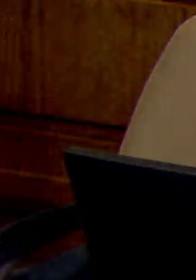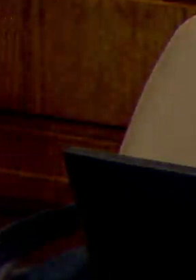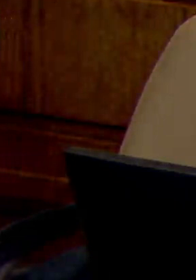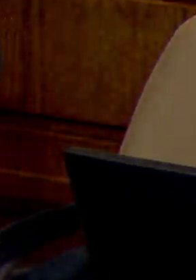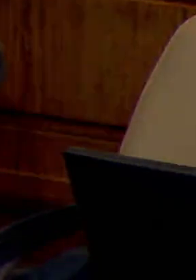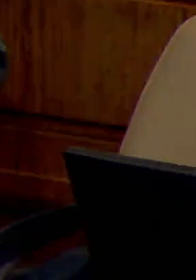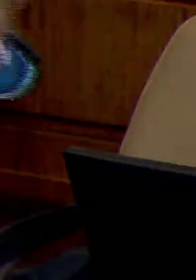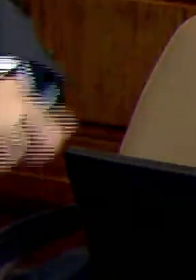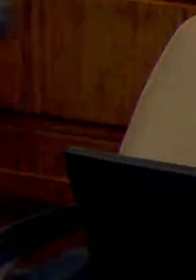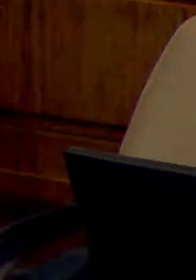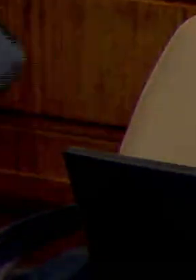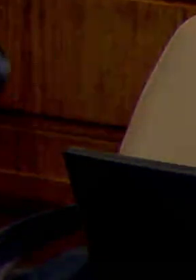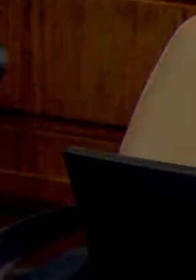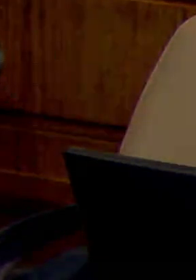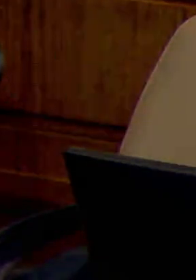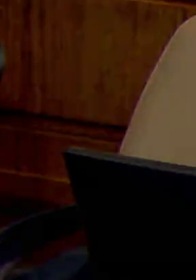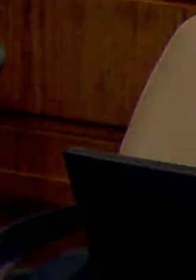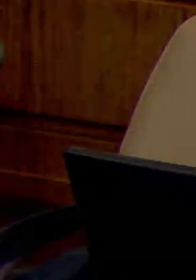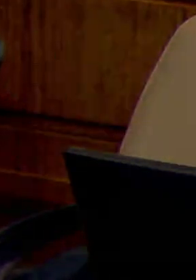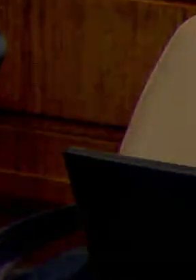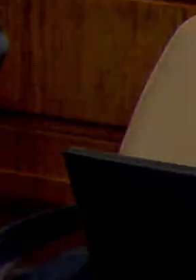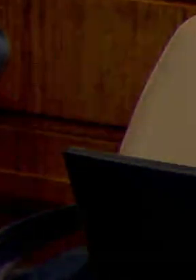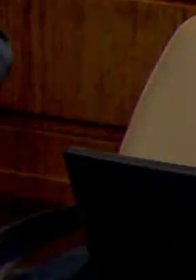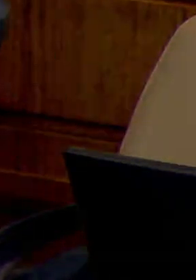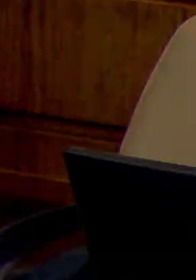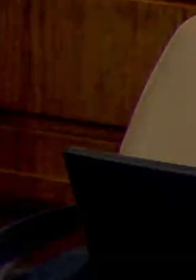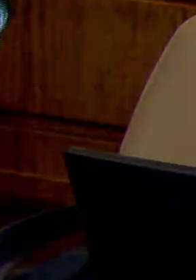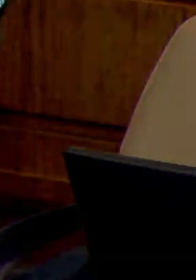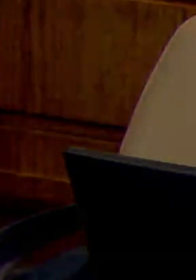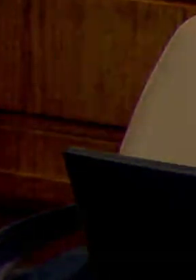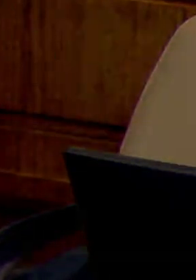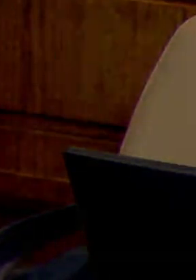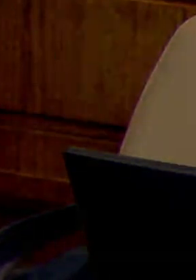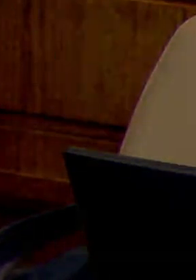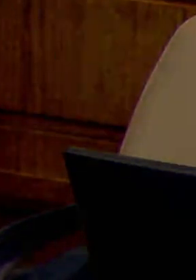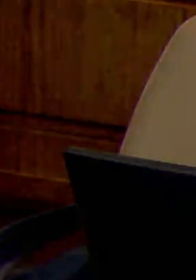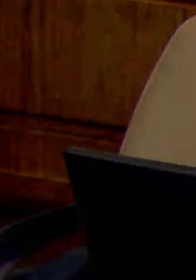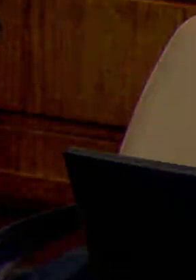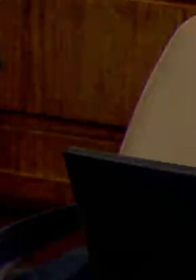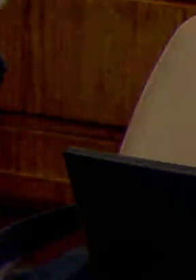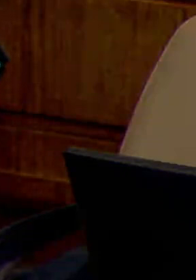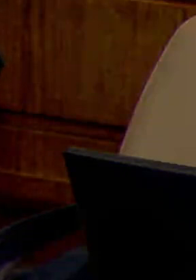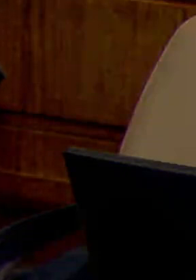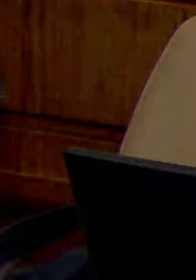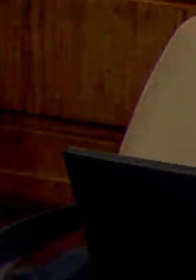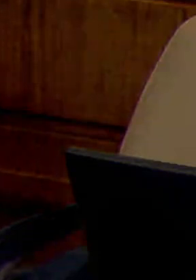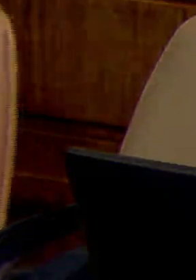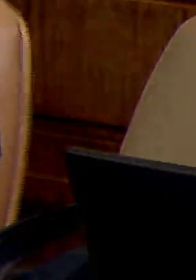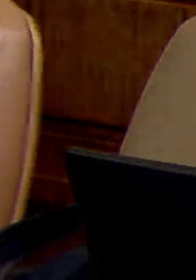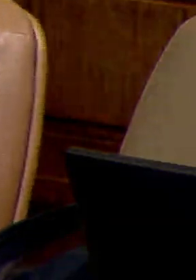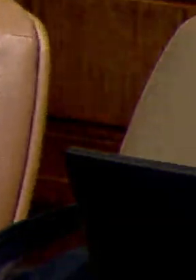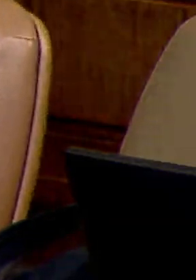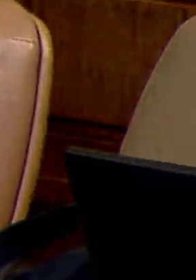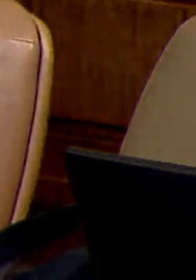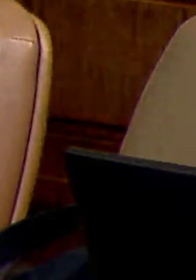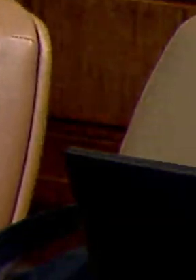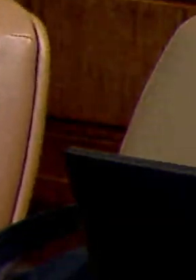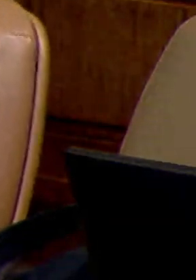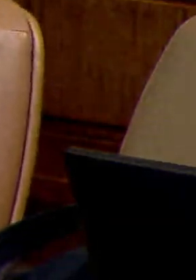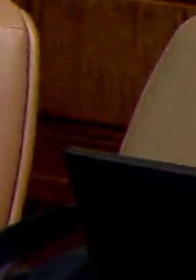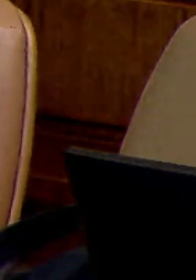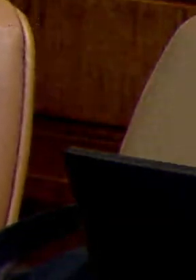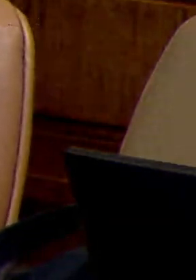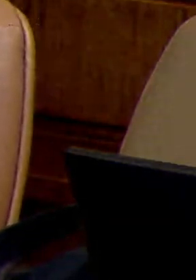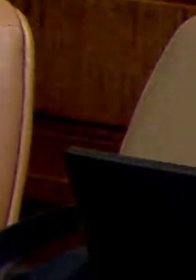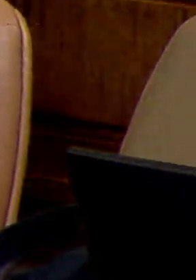imprescriptibilidad. Dos conceptos que son tremendamente complejos de entender cuando uno ingresa a la universidad. a estudiar Derecho. Más difícil aún explicarlo